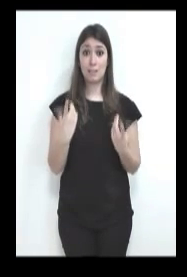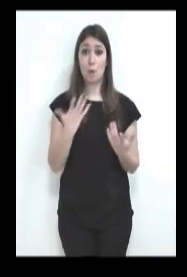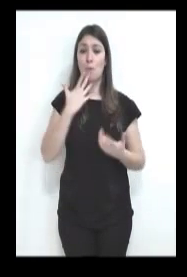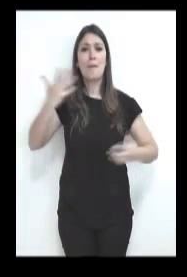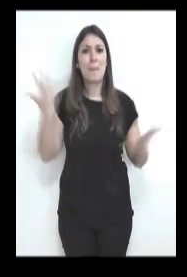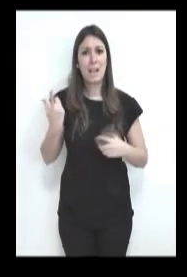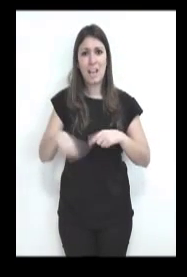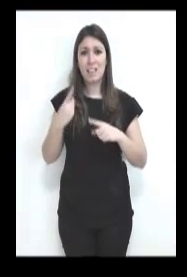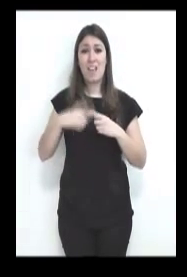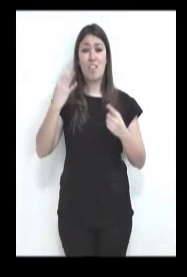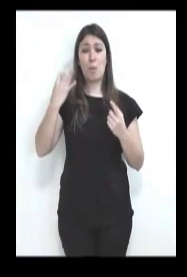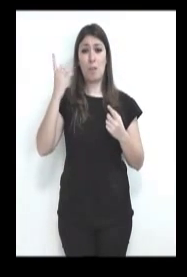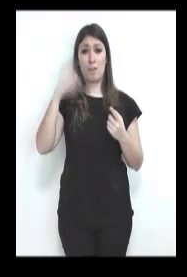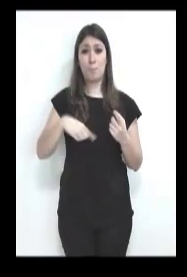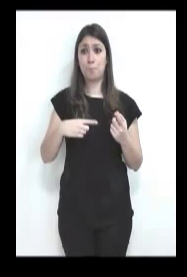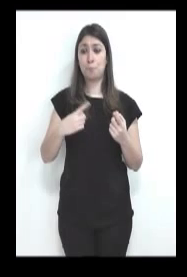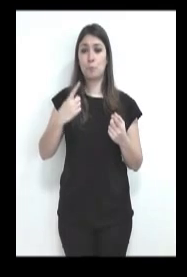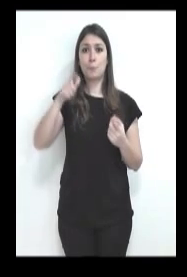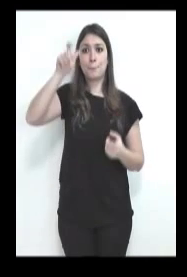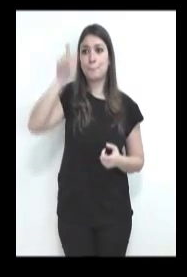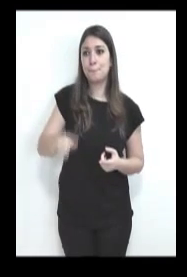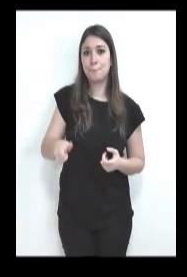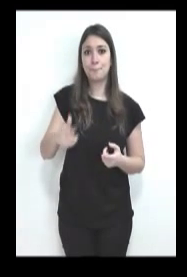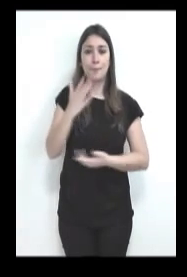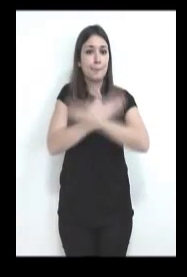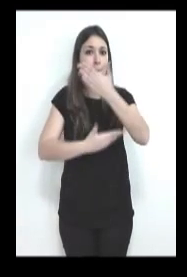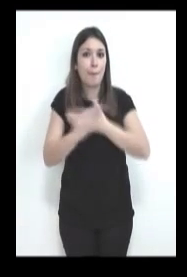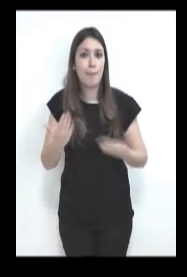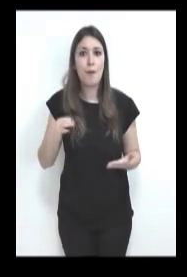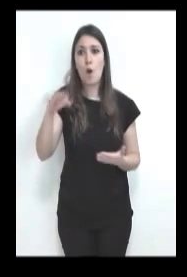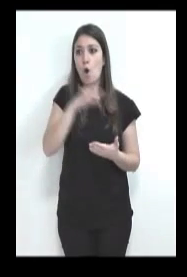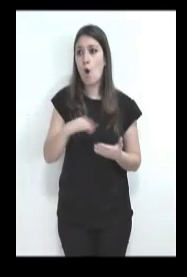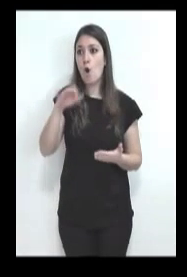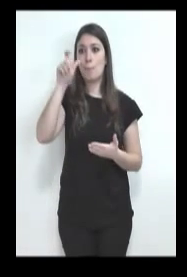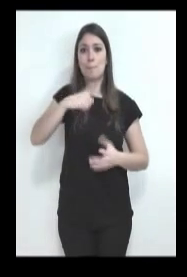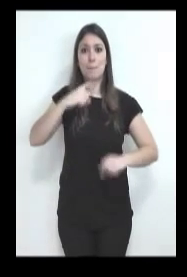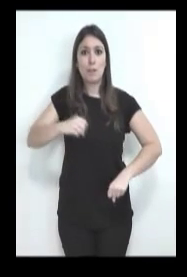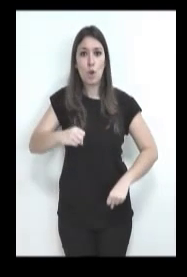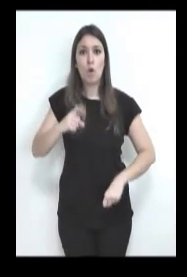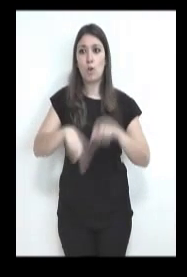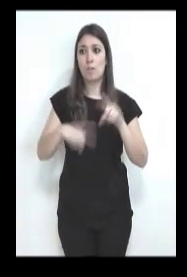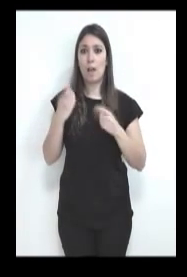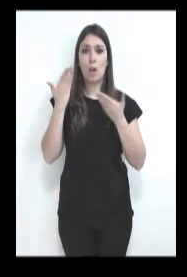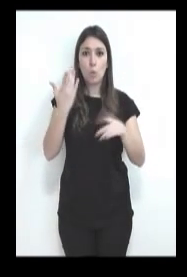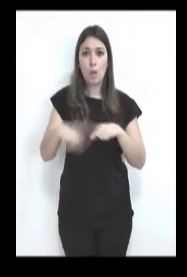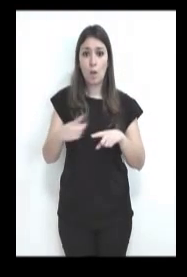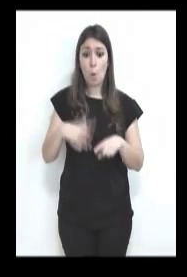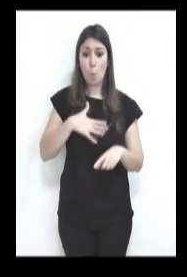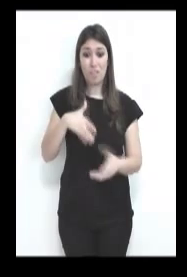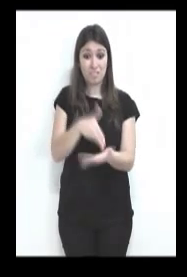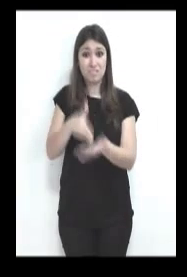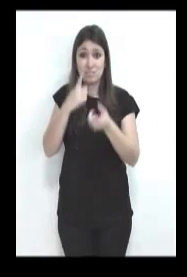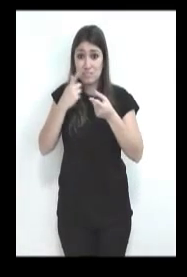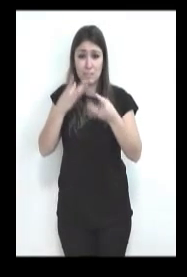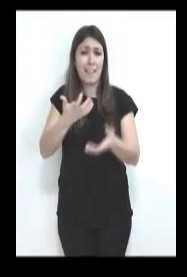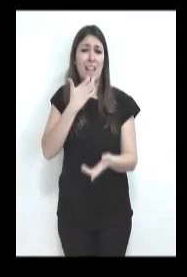de emergencia que tiene que bajar a un señor con una discapacidad o una persona mayor que necesita ayuda, etc. Infinidad de ejemplos